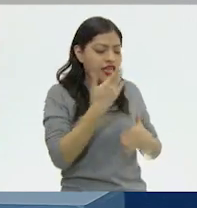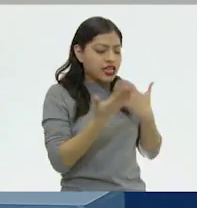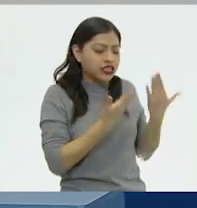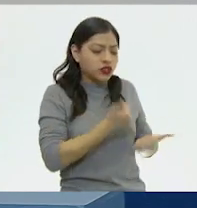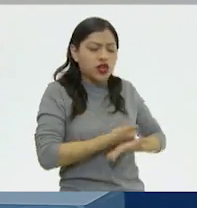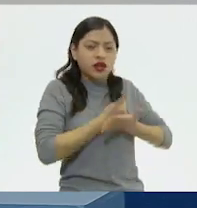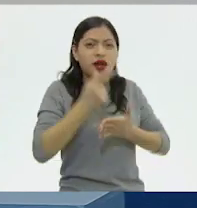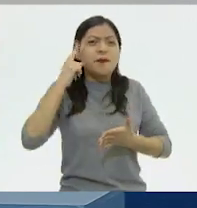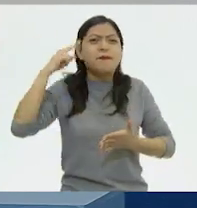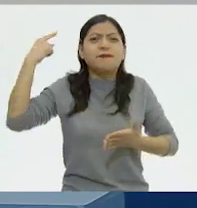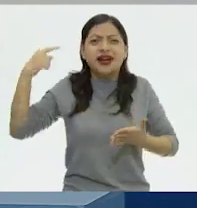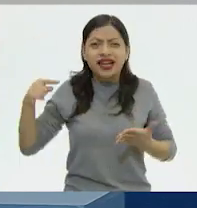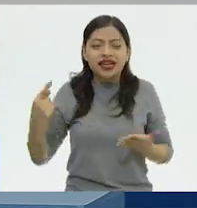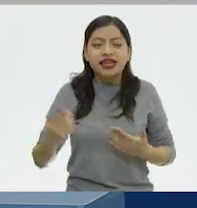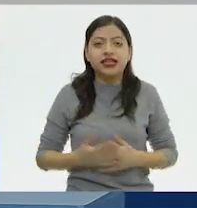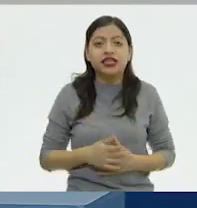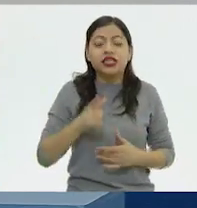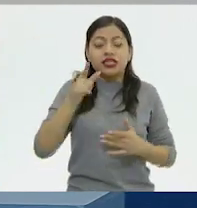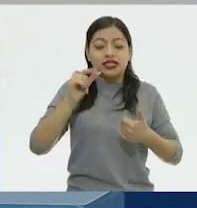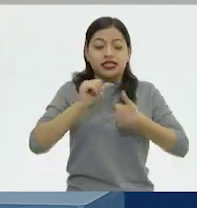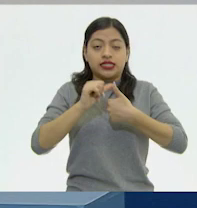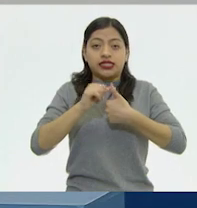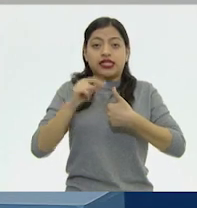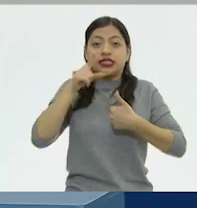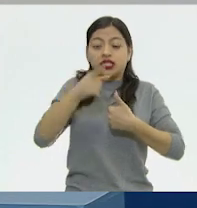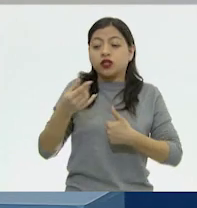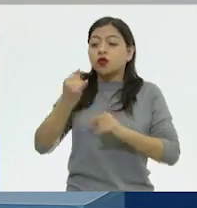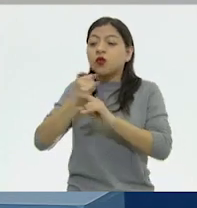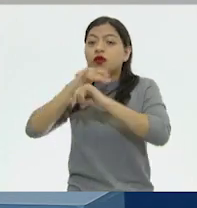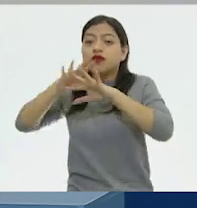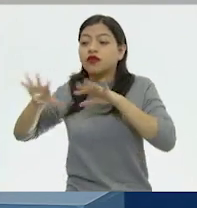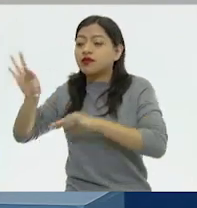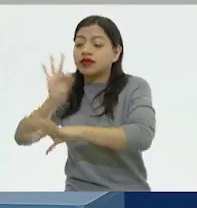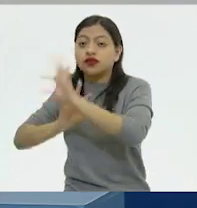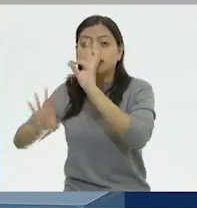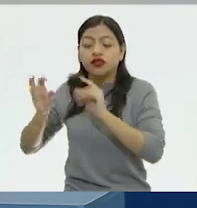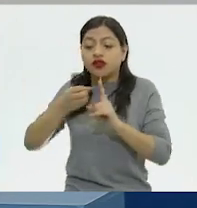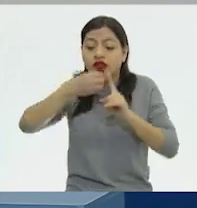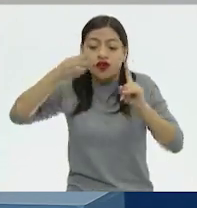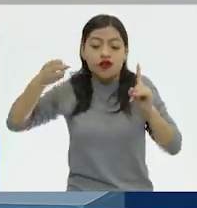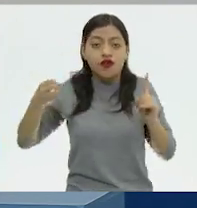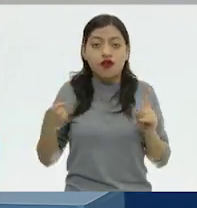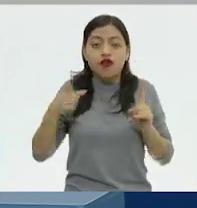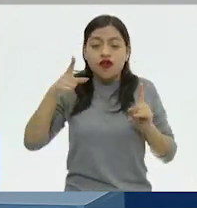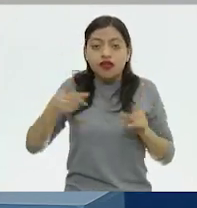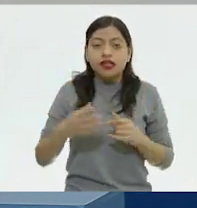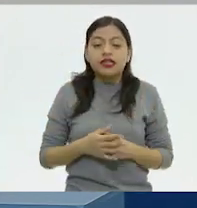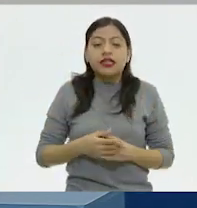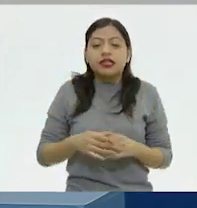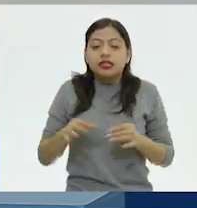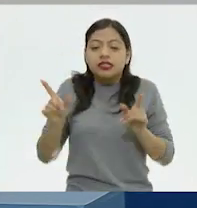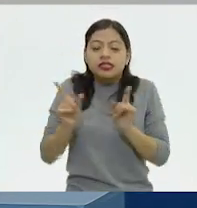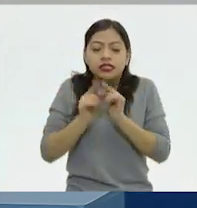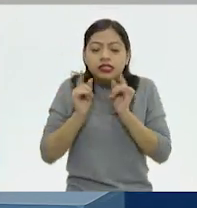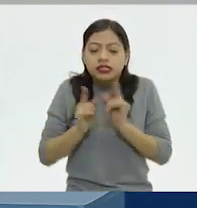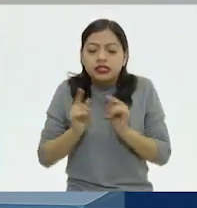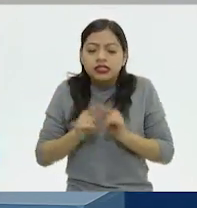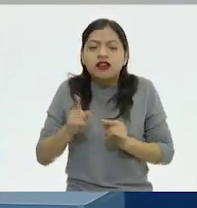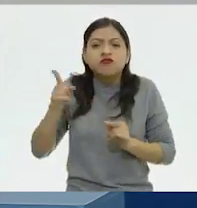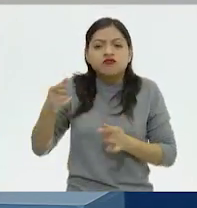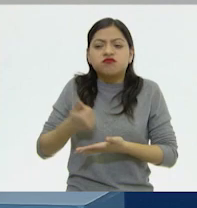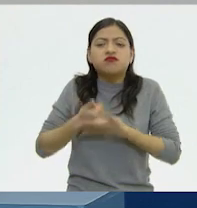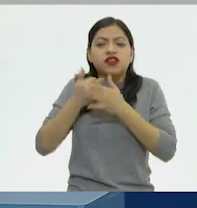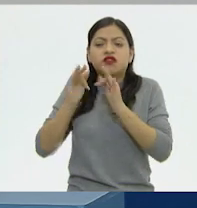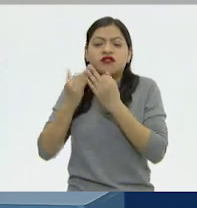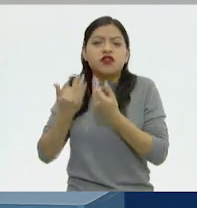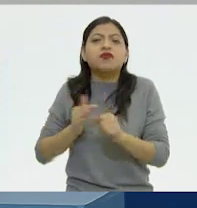sexta: ¿qué organizadores y sintetizadores de información pueden resultarnos útiles para el autoestudio? La